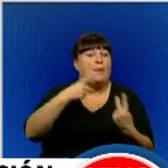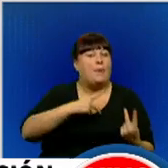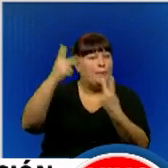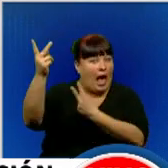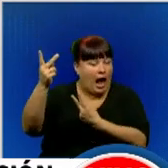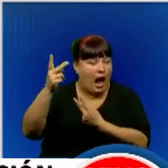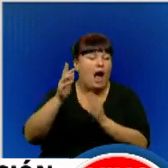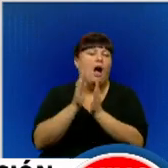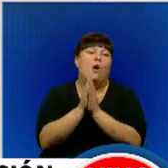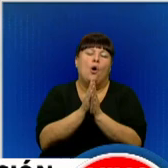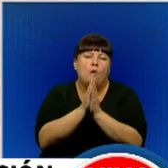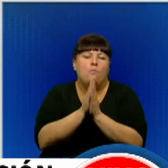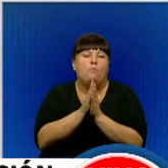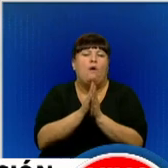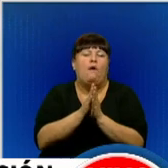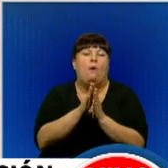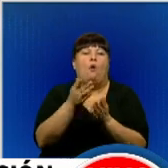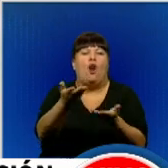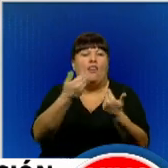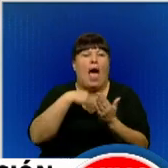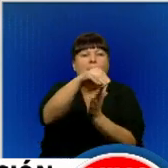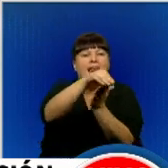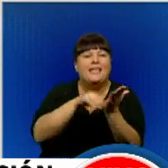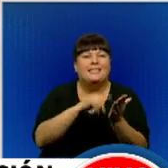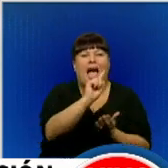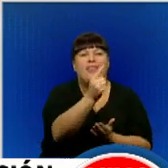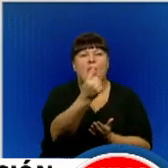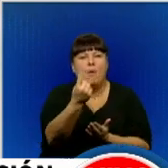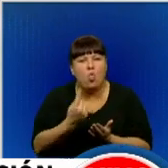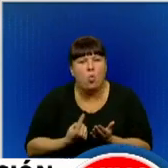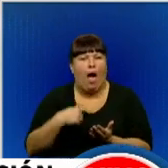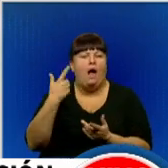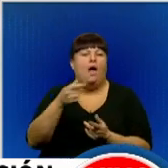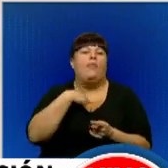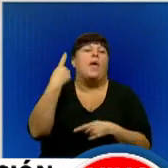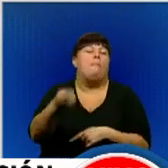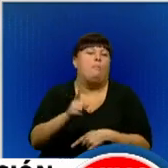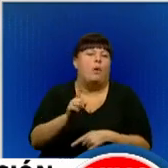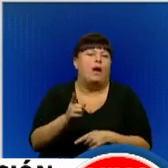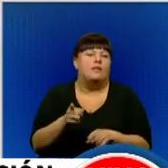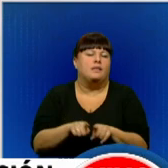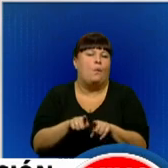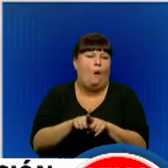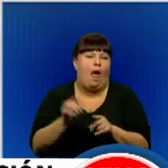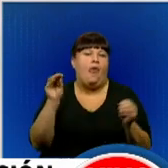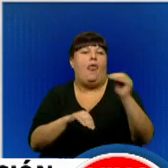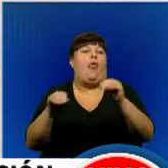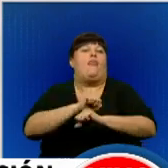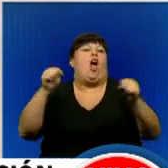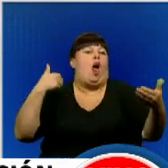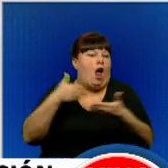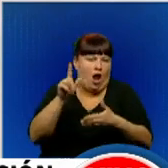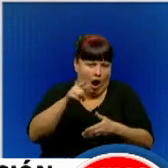por favor hacer que en la lista de individuales para que no la vayamos rellenando al final